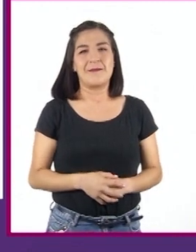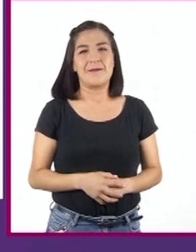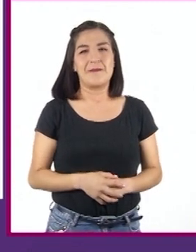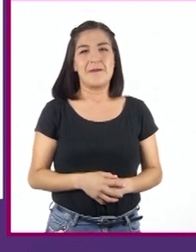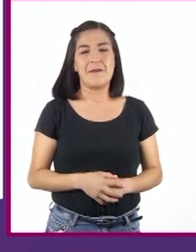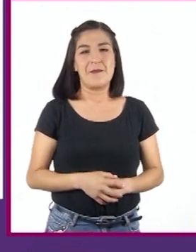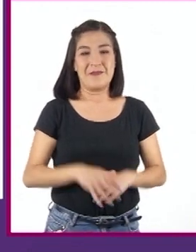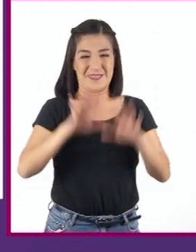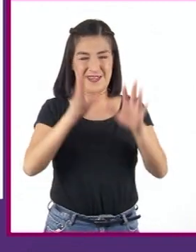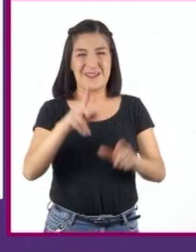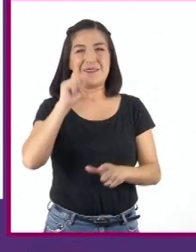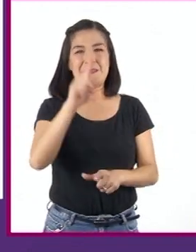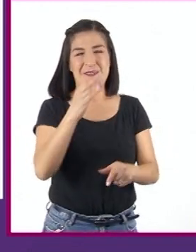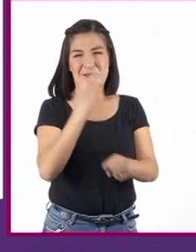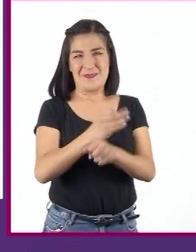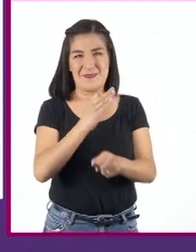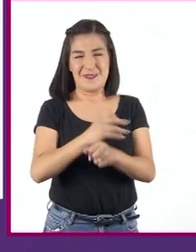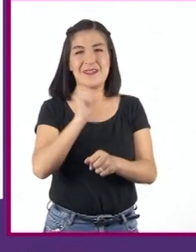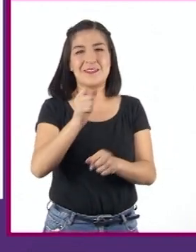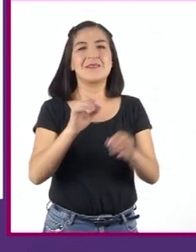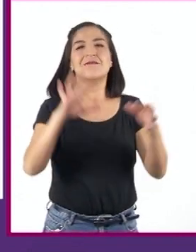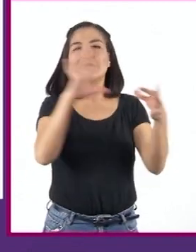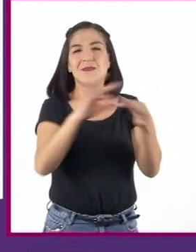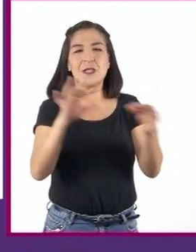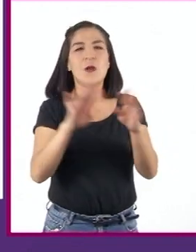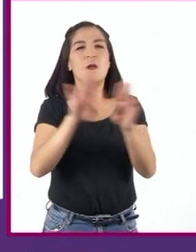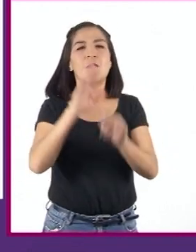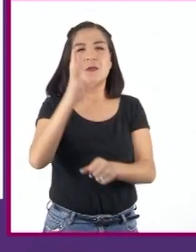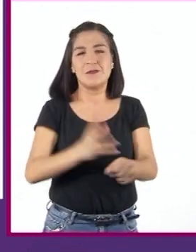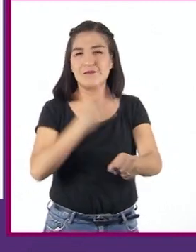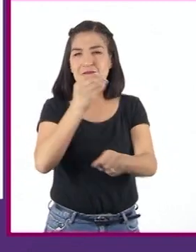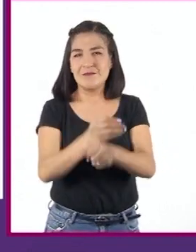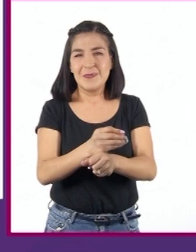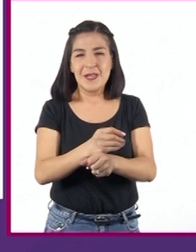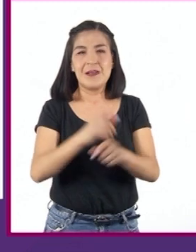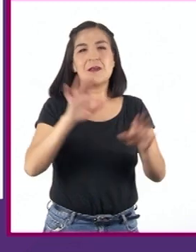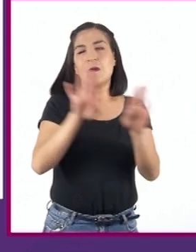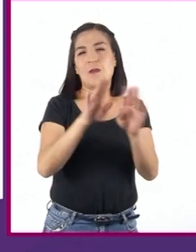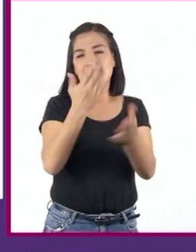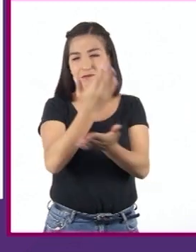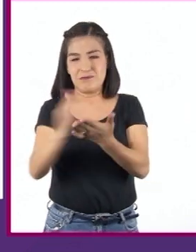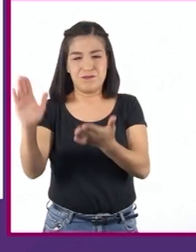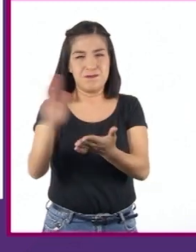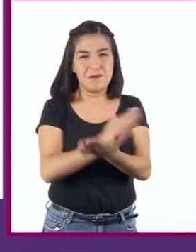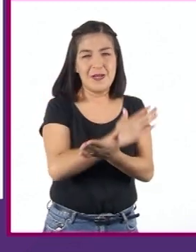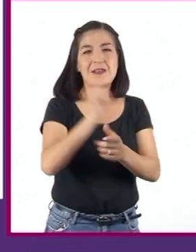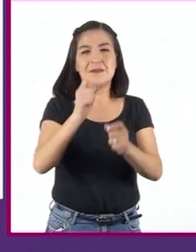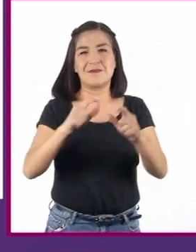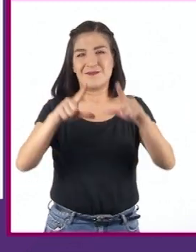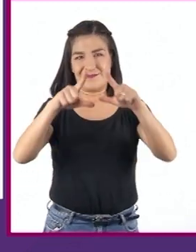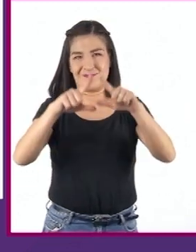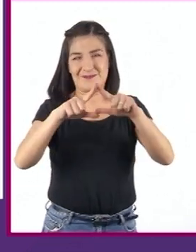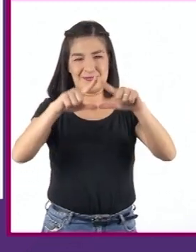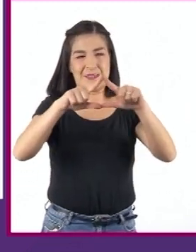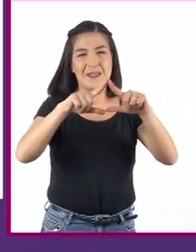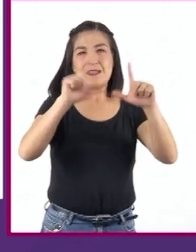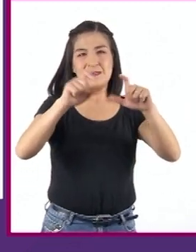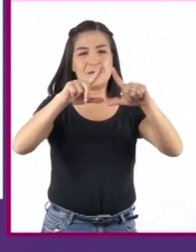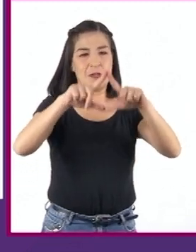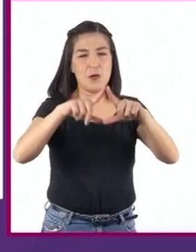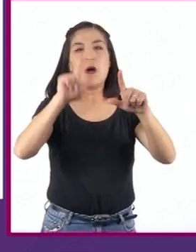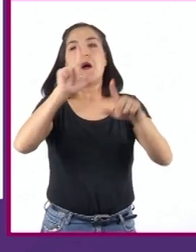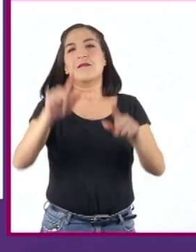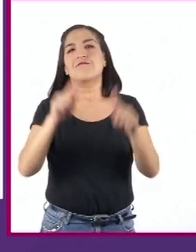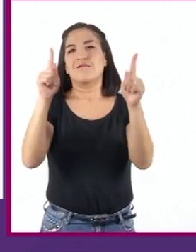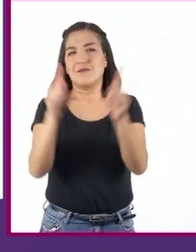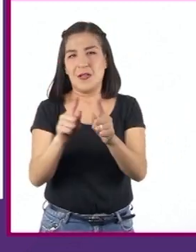Con los datos que tenemos, podemos simplificar el trabajo si analizamos por separado uno de los triángulos del rombo. En este